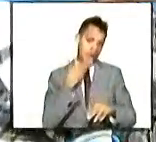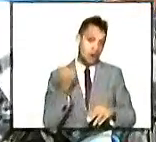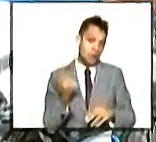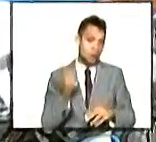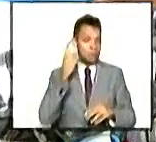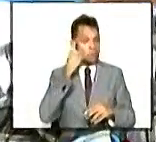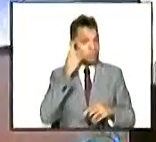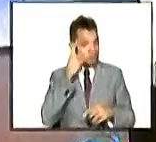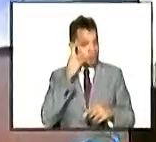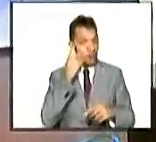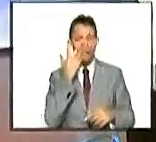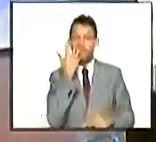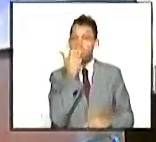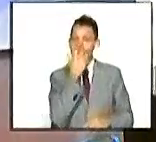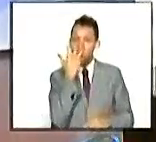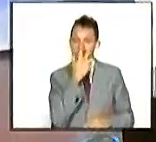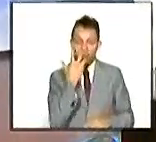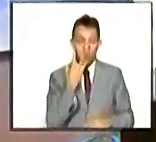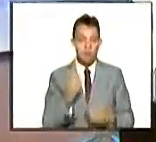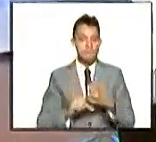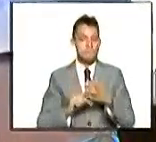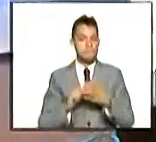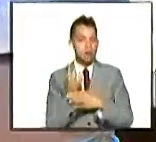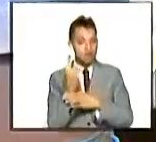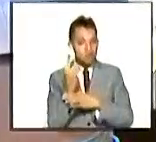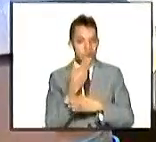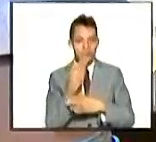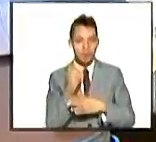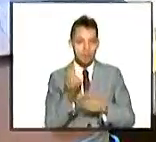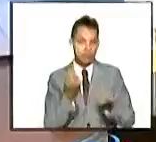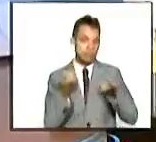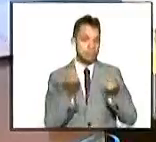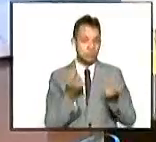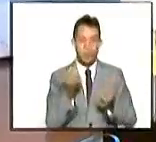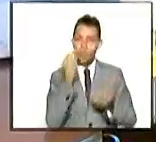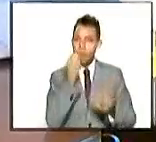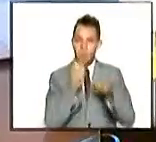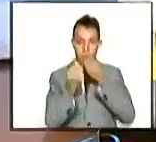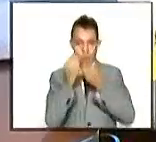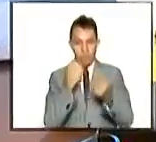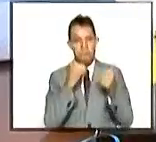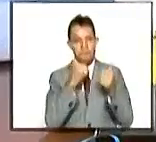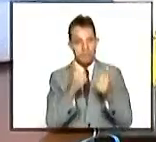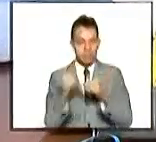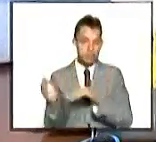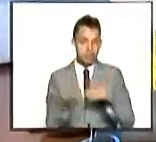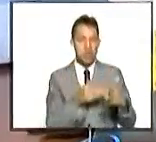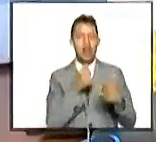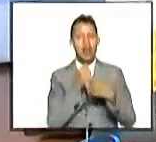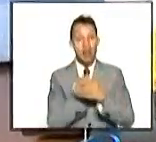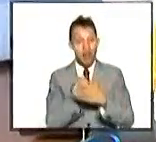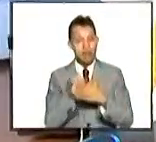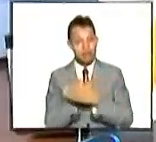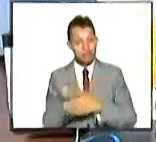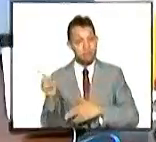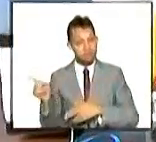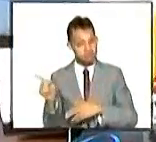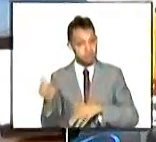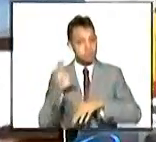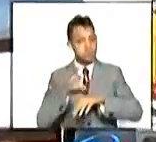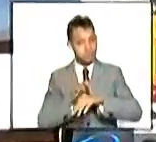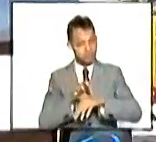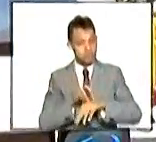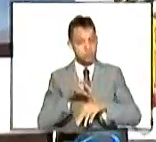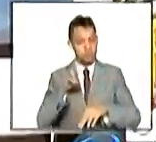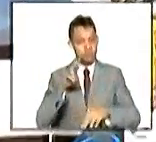tomar conciencia y darnos cuenta realmente de lo que sí debemos consumir, lo que ha insistido aquí en este programa de televisión